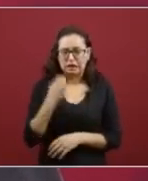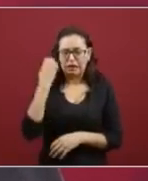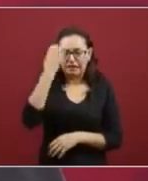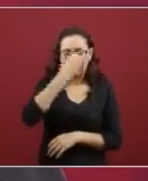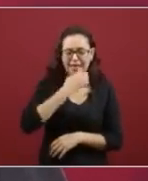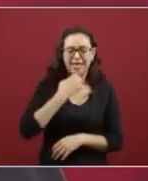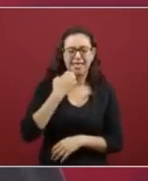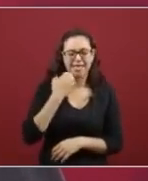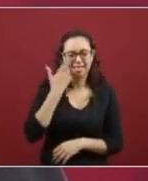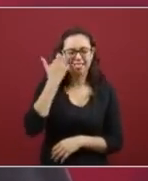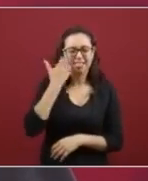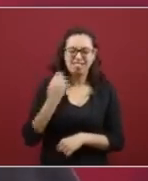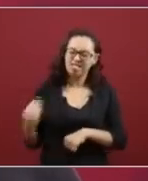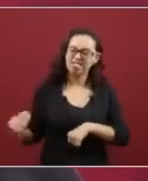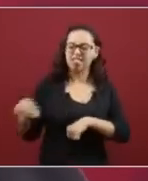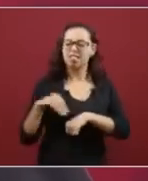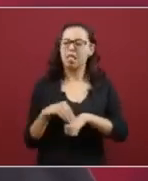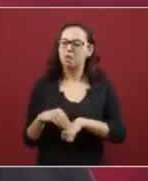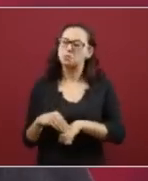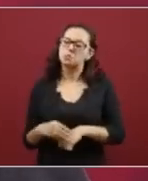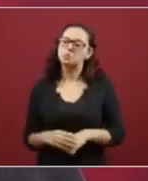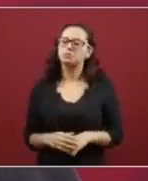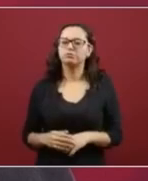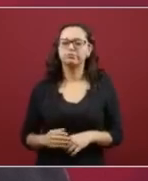evaluación para